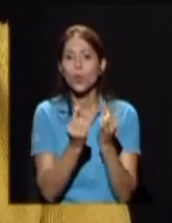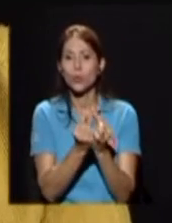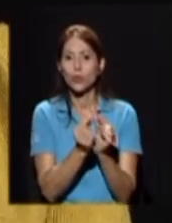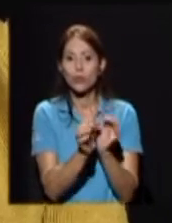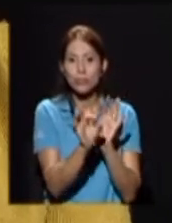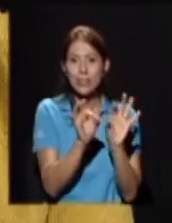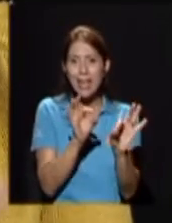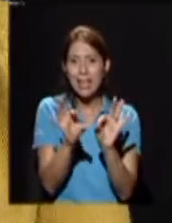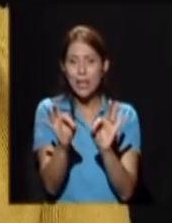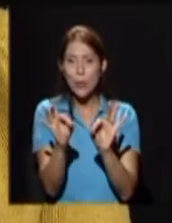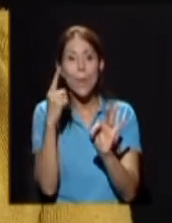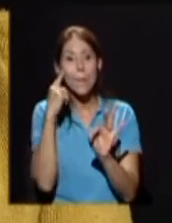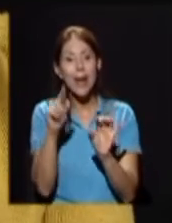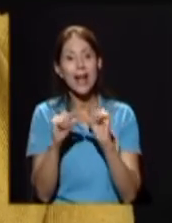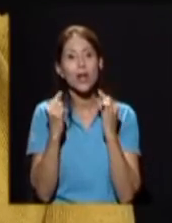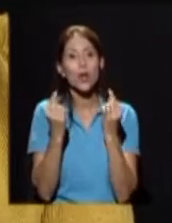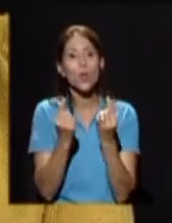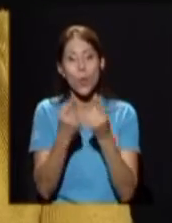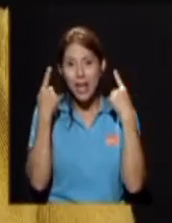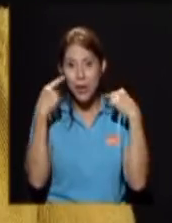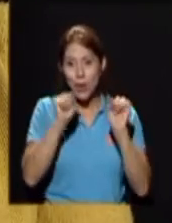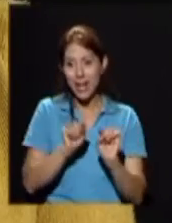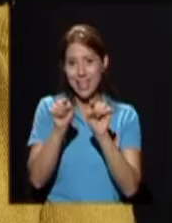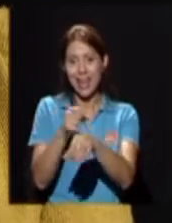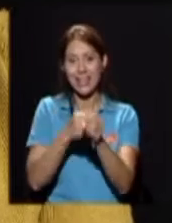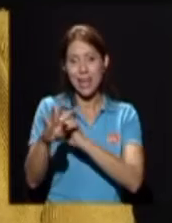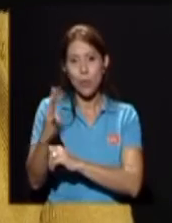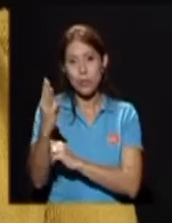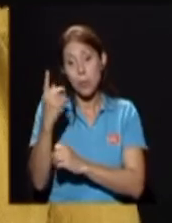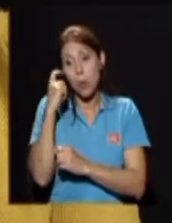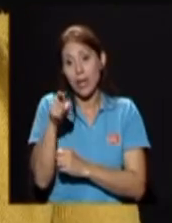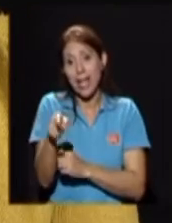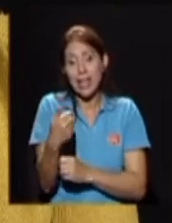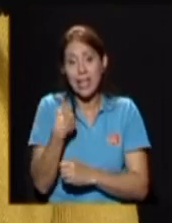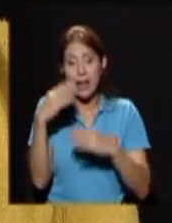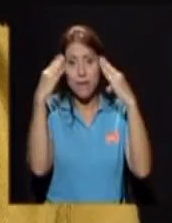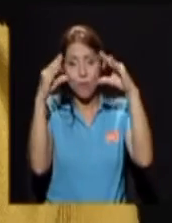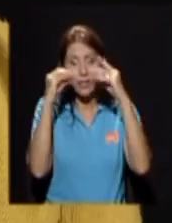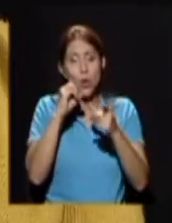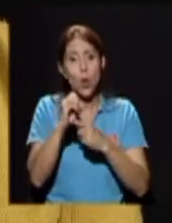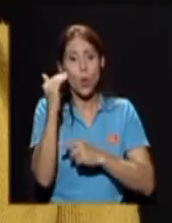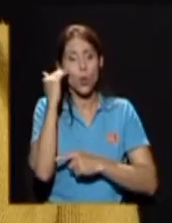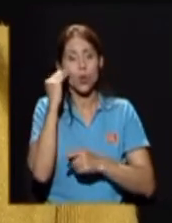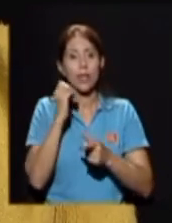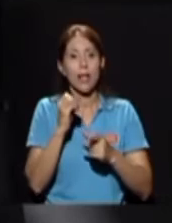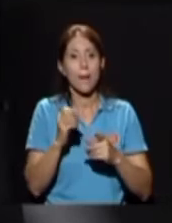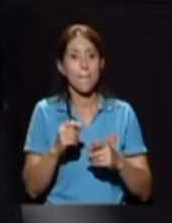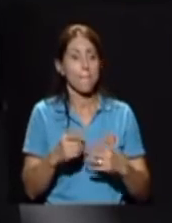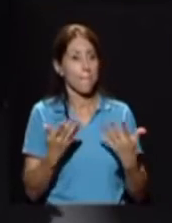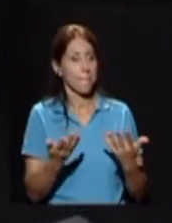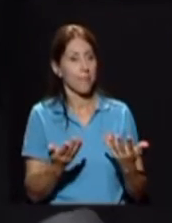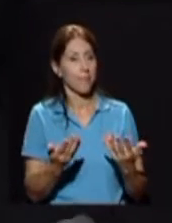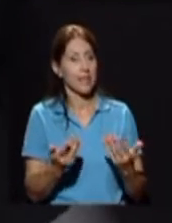sala constitucional, porque tenga la información, porque conoce, por lo que sea, ¿verdad? Pero el nivel de